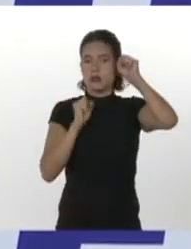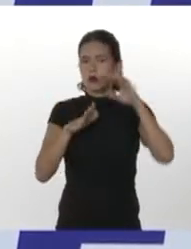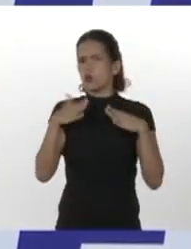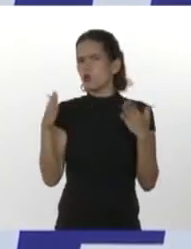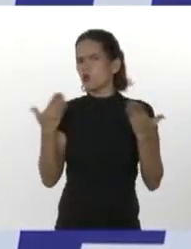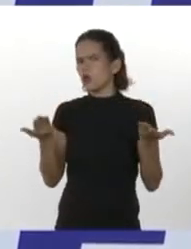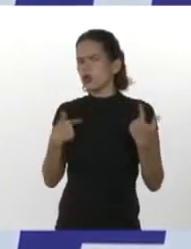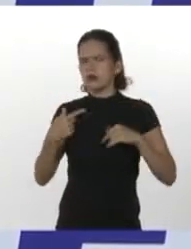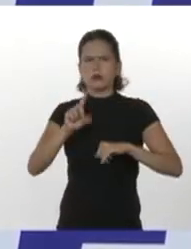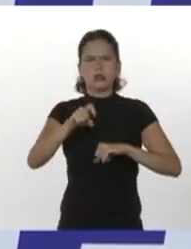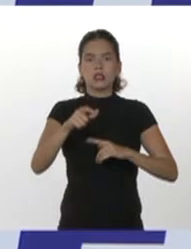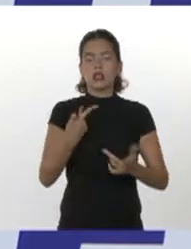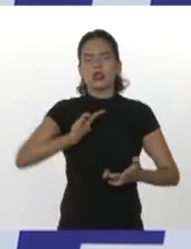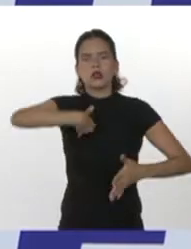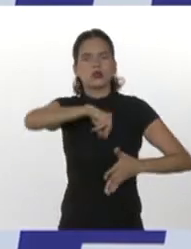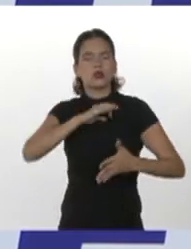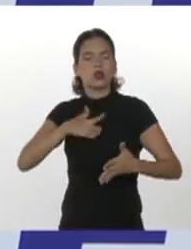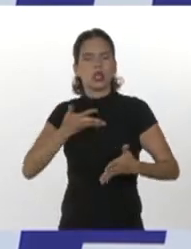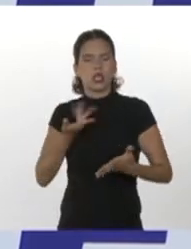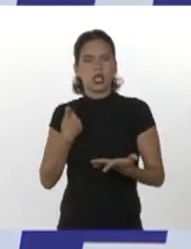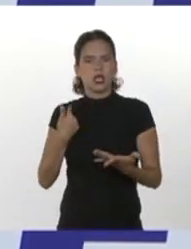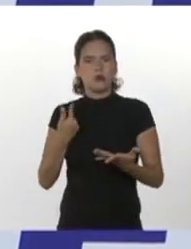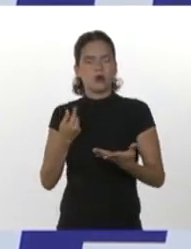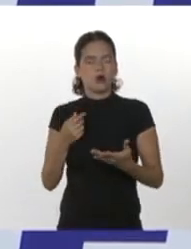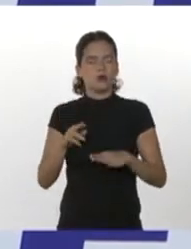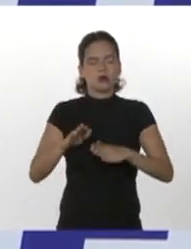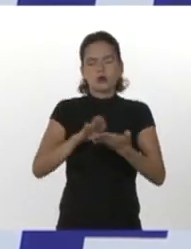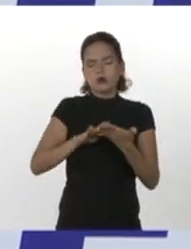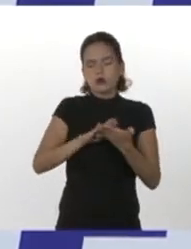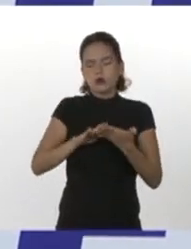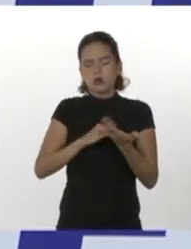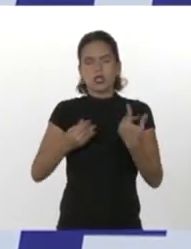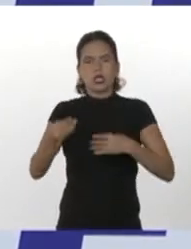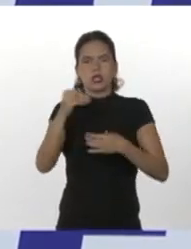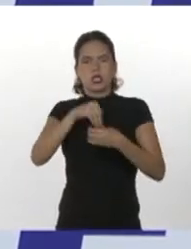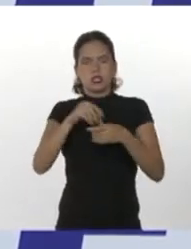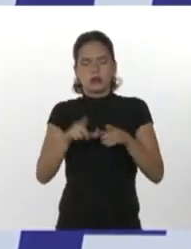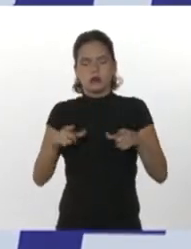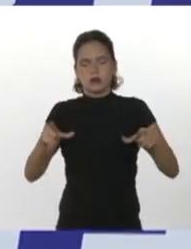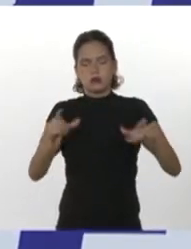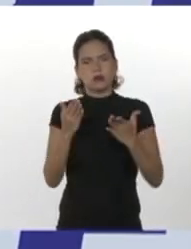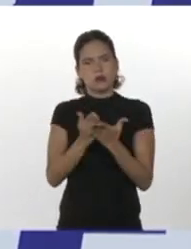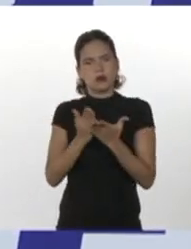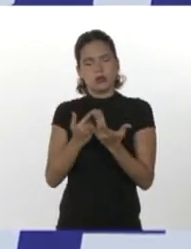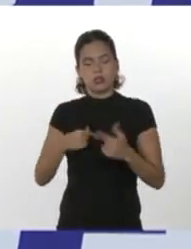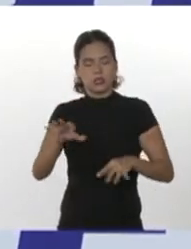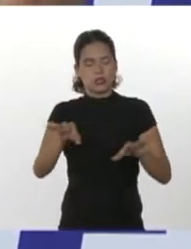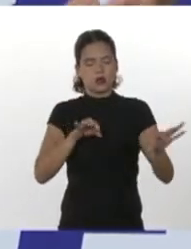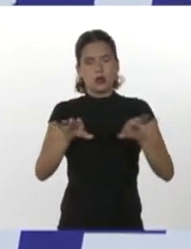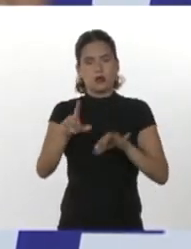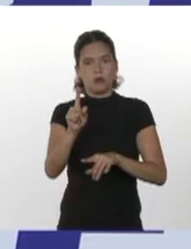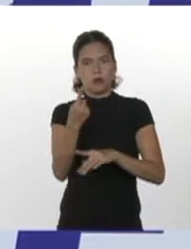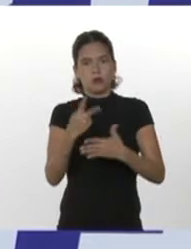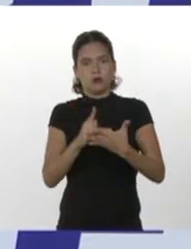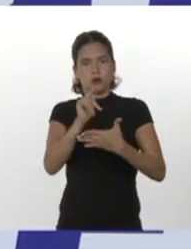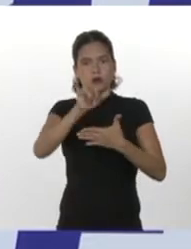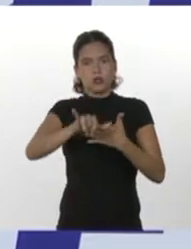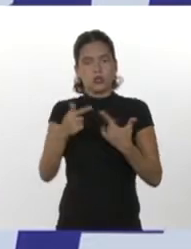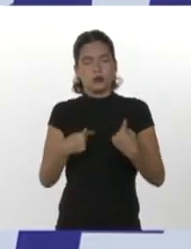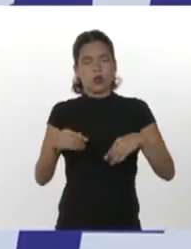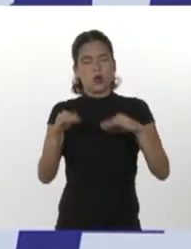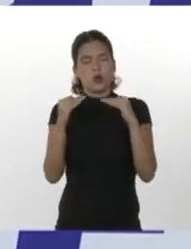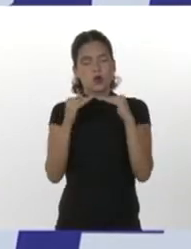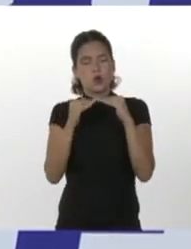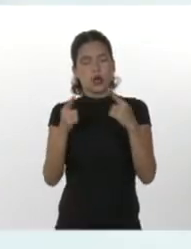esas necesidades que queremos abordar dentro del aula? Se escoge un proyecto de aprendizaje. Pero de igual manera,